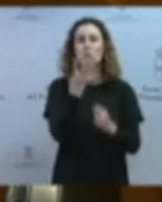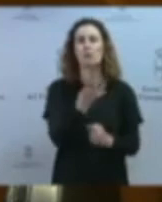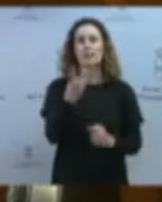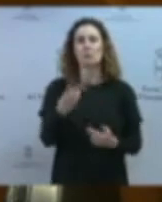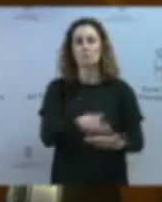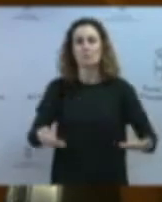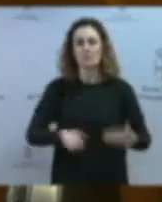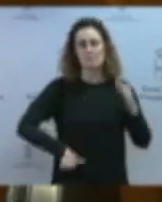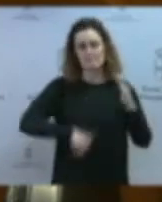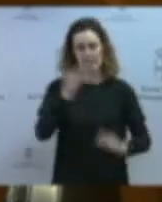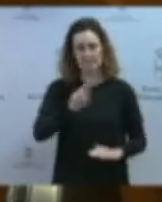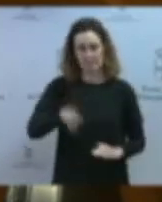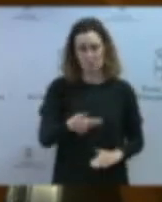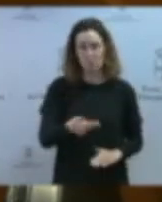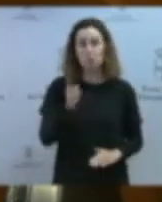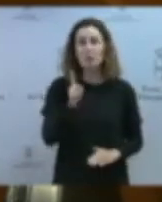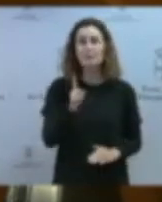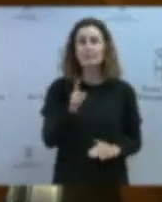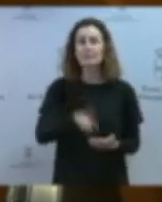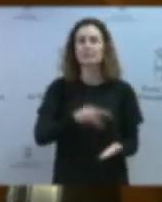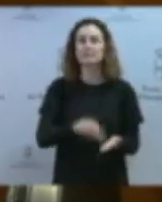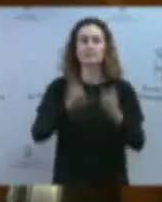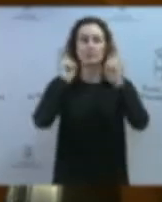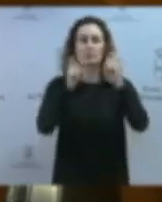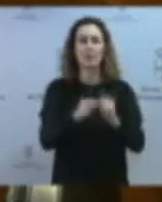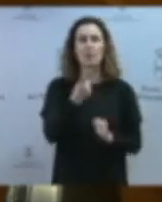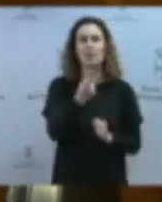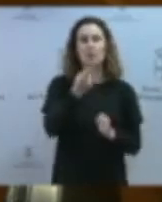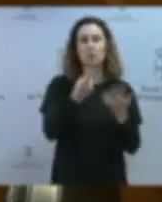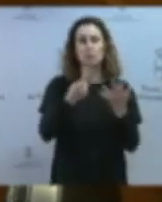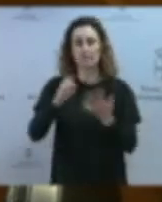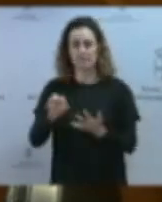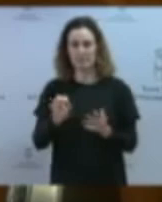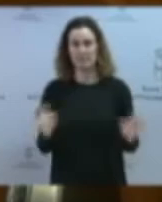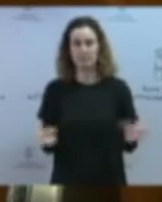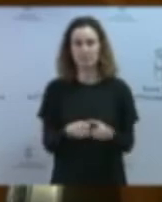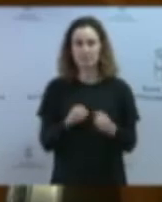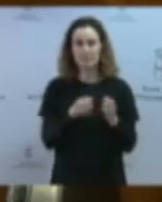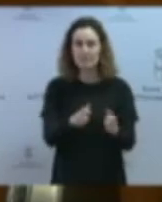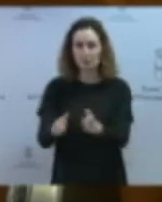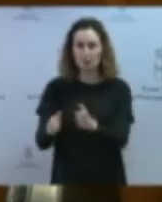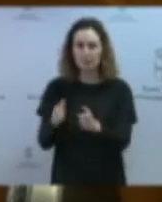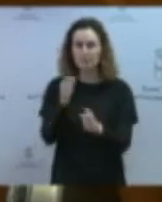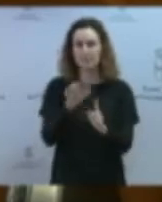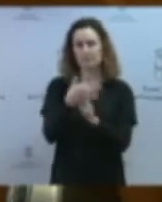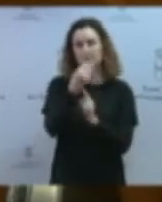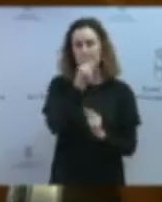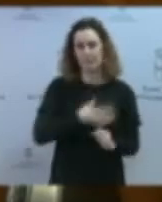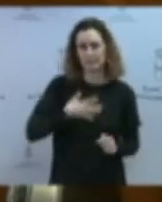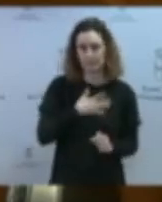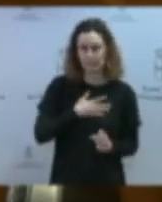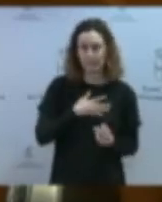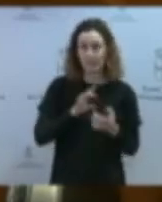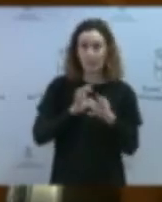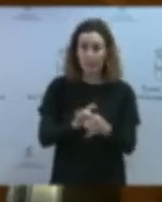educativo, 160 en el conjunto de los sectores del Estado de Bienestar respecto a los recursos que estaban presupuestados para hacer frente a